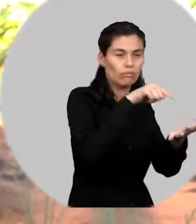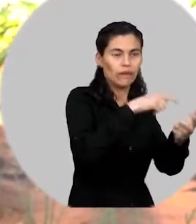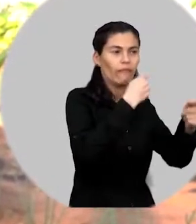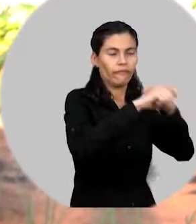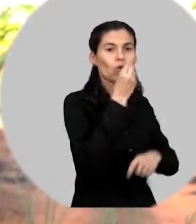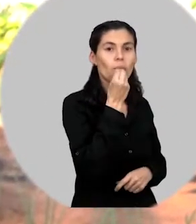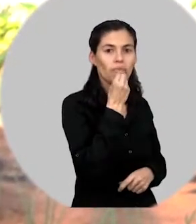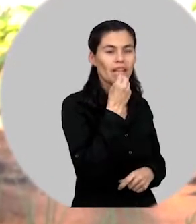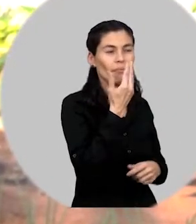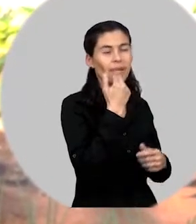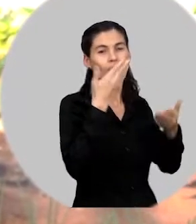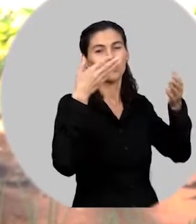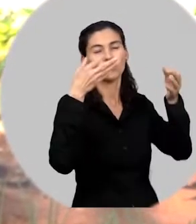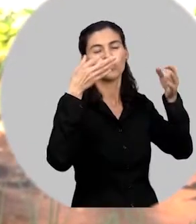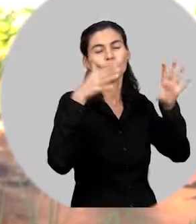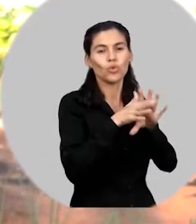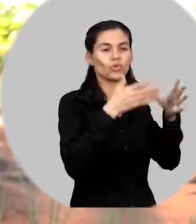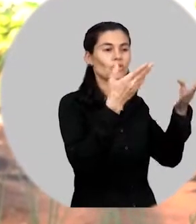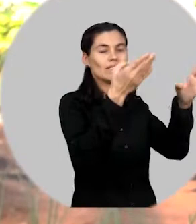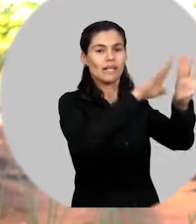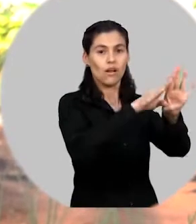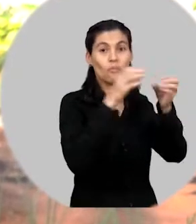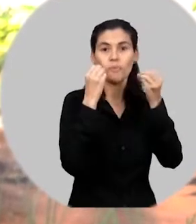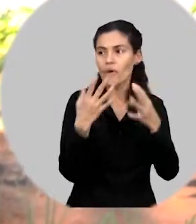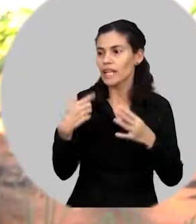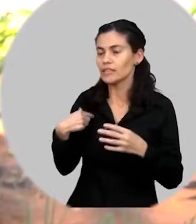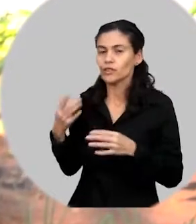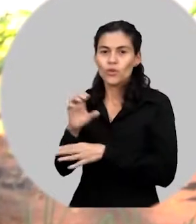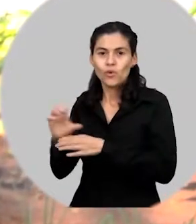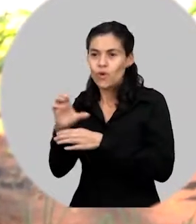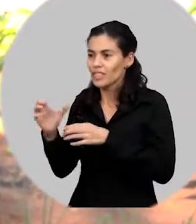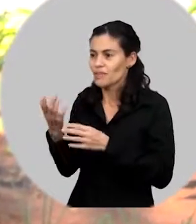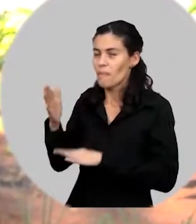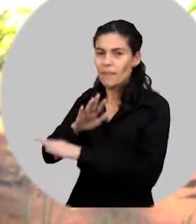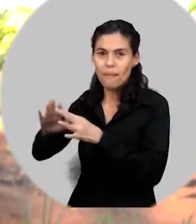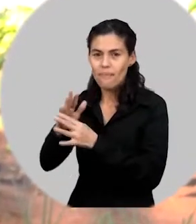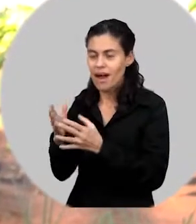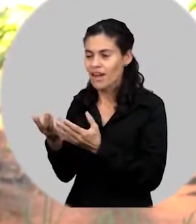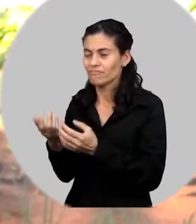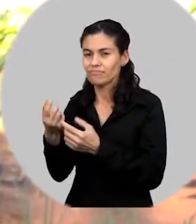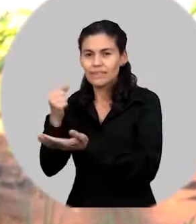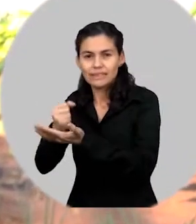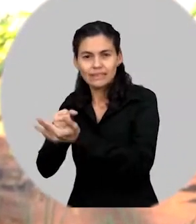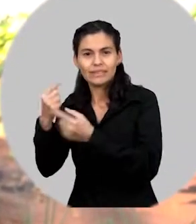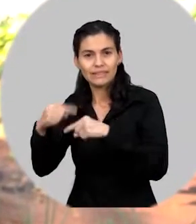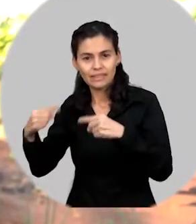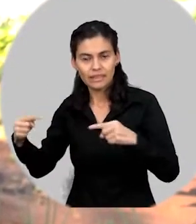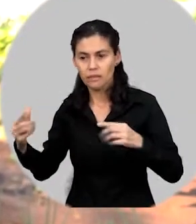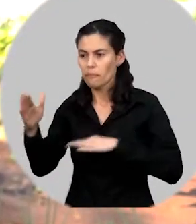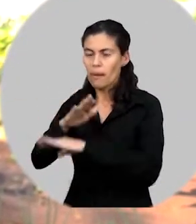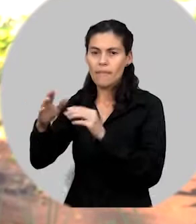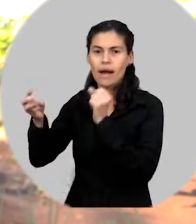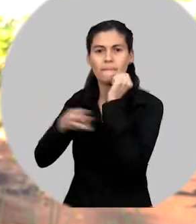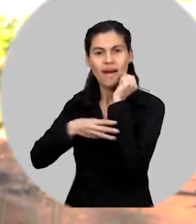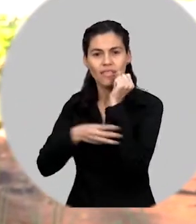estuvo cerrado, decidí utilizar estas variedades para hacer estas macetas que hacemos de material